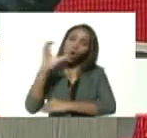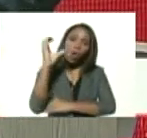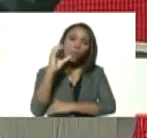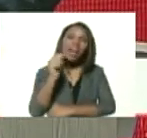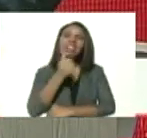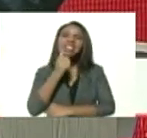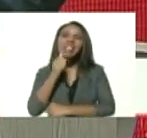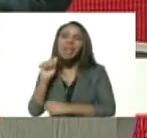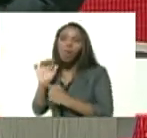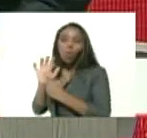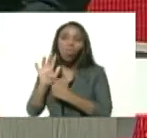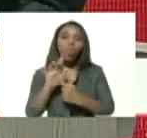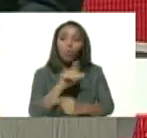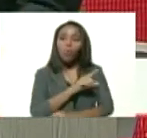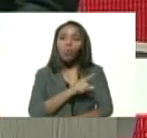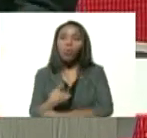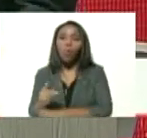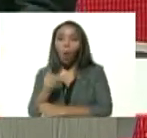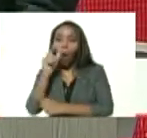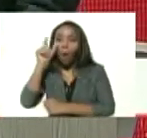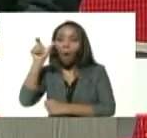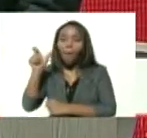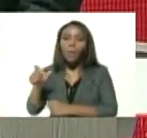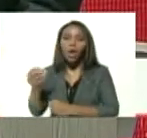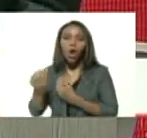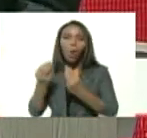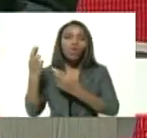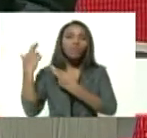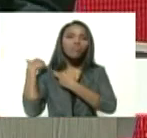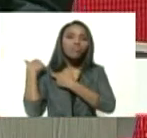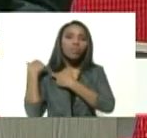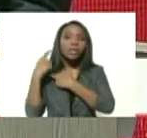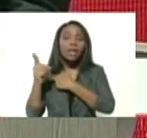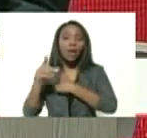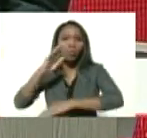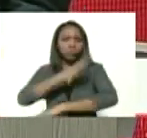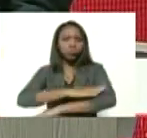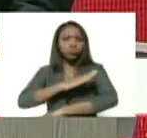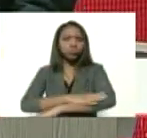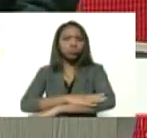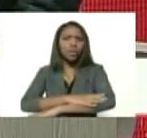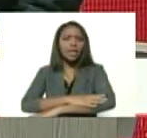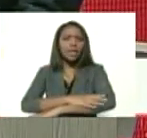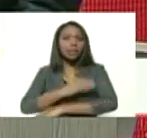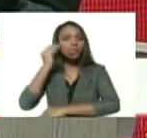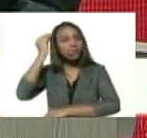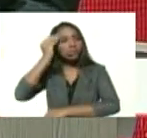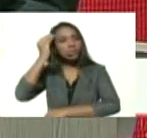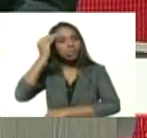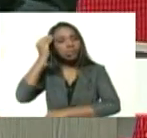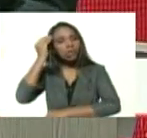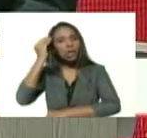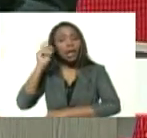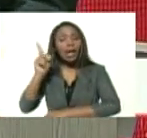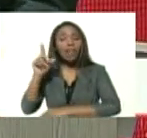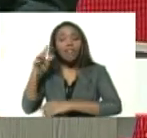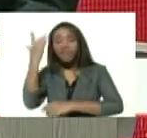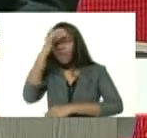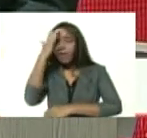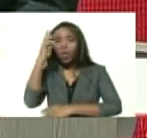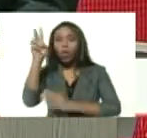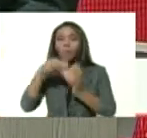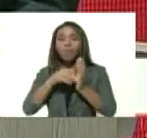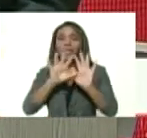quién señala García Palomo y Ovidio Carrasco como responsable de las acciones que se pensaban perpetrar en febrero de